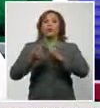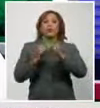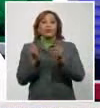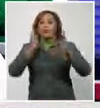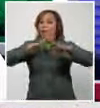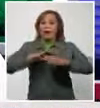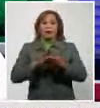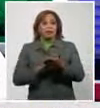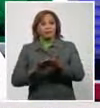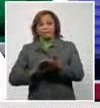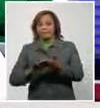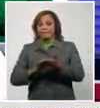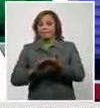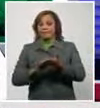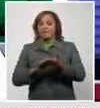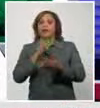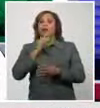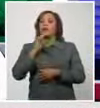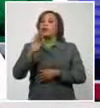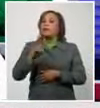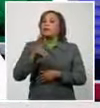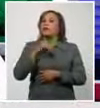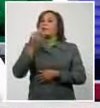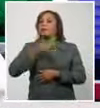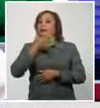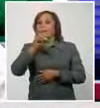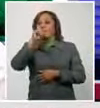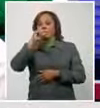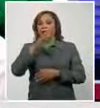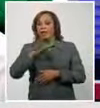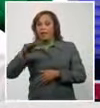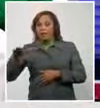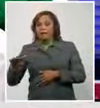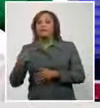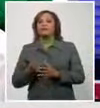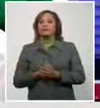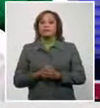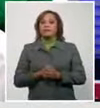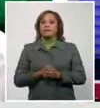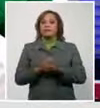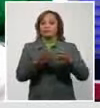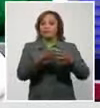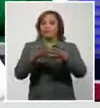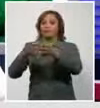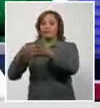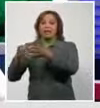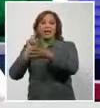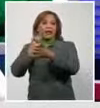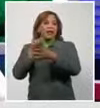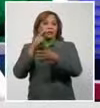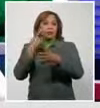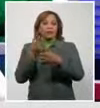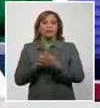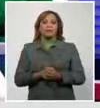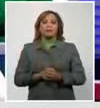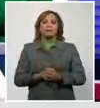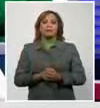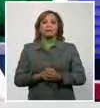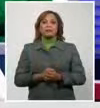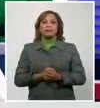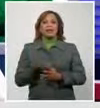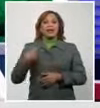Y podemos decir, ya refiriéndonos a las edades, que fue por donde hice la observación,